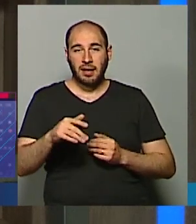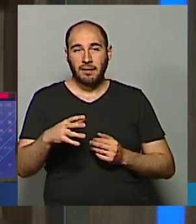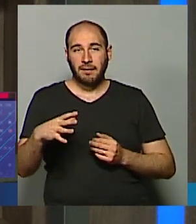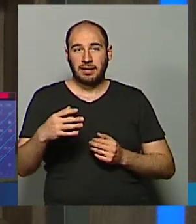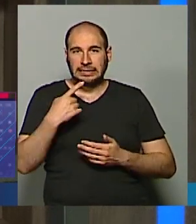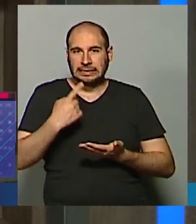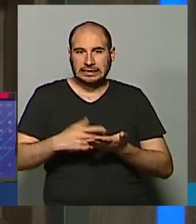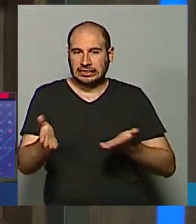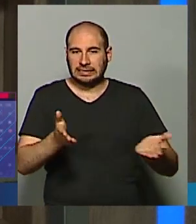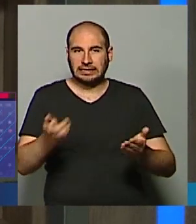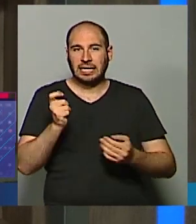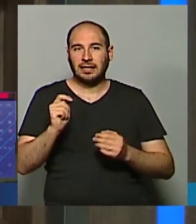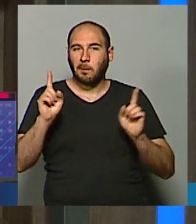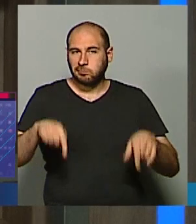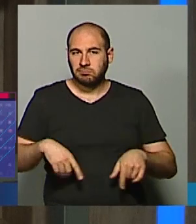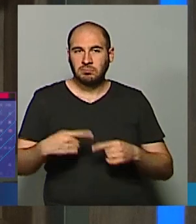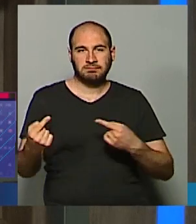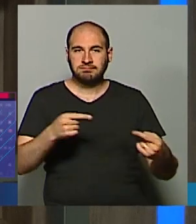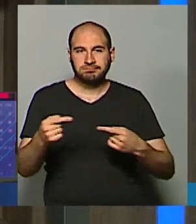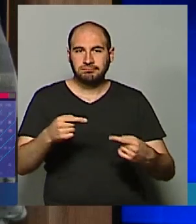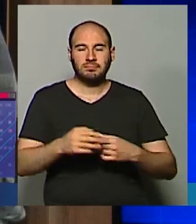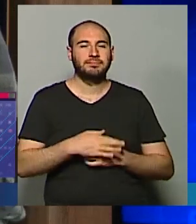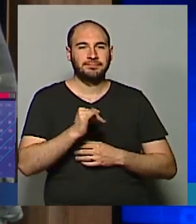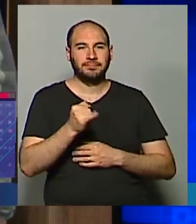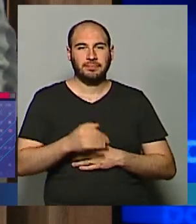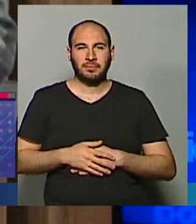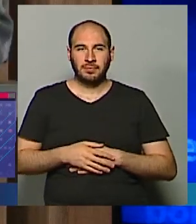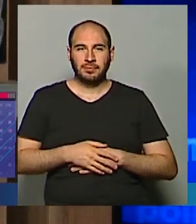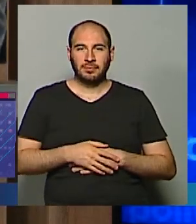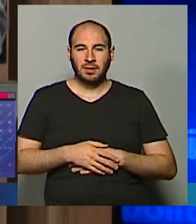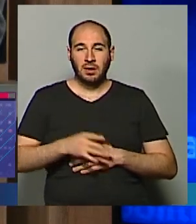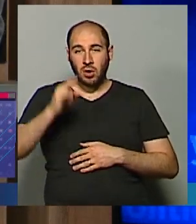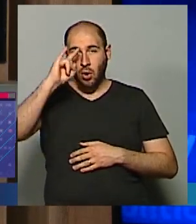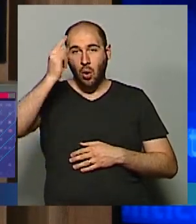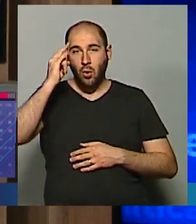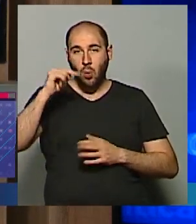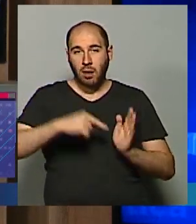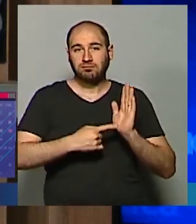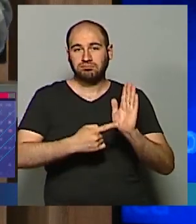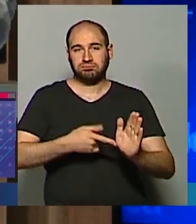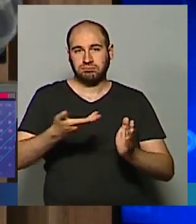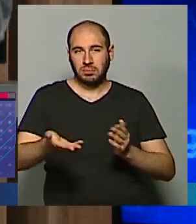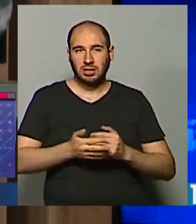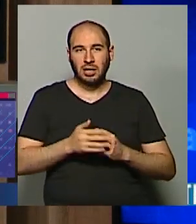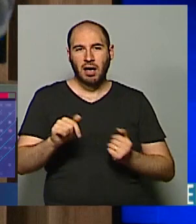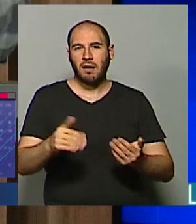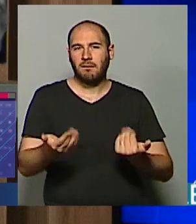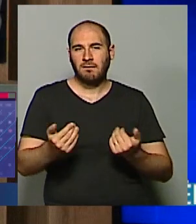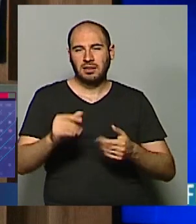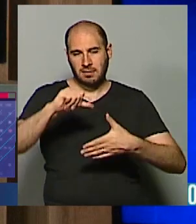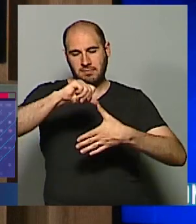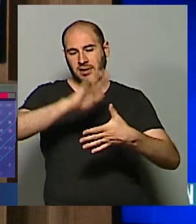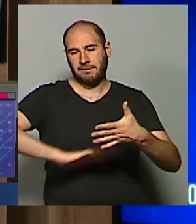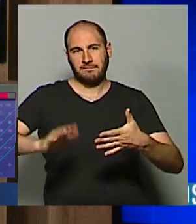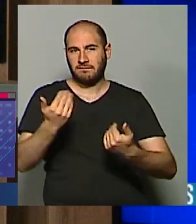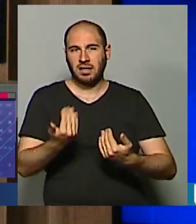estaba decidido todavía. Había un conflicto ahí. Sí, sin duda Uruguay dio una muestra, ¿no es cierto?, que nos falta en el resto de América